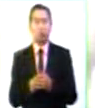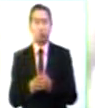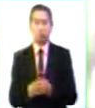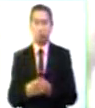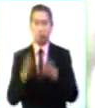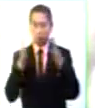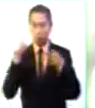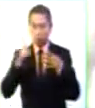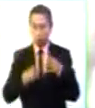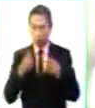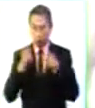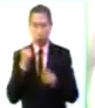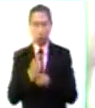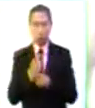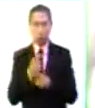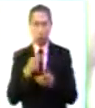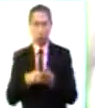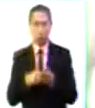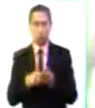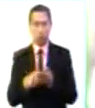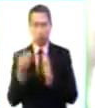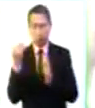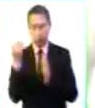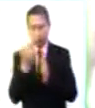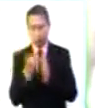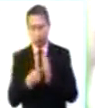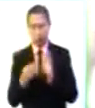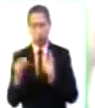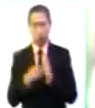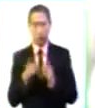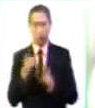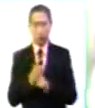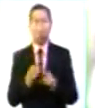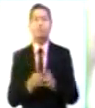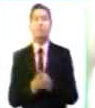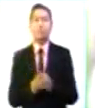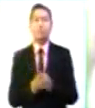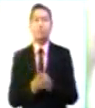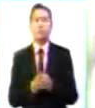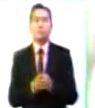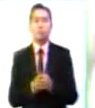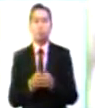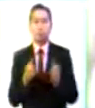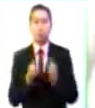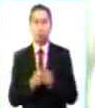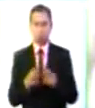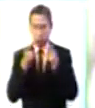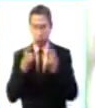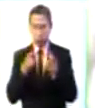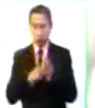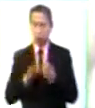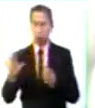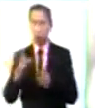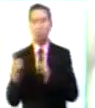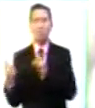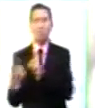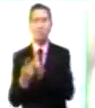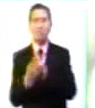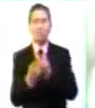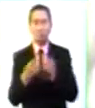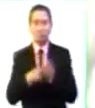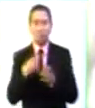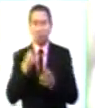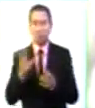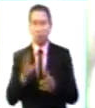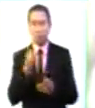y controles respectivos bajo los protocolos establecidos y con el seguimiento de los contactos para